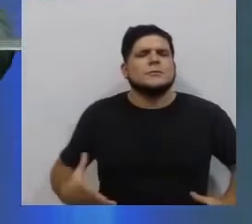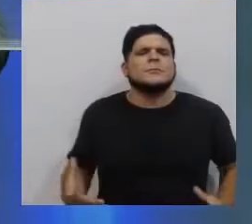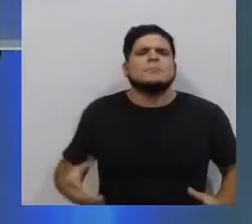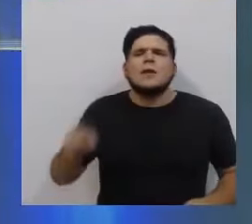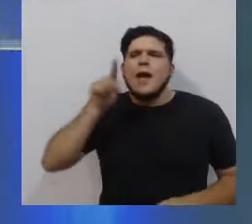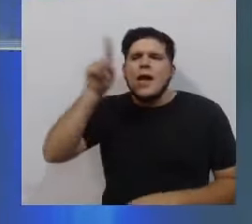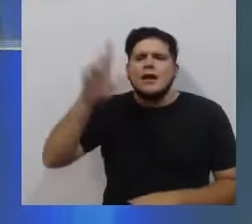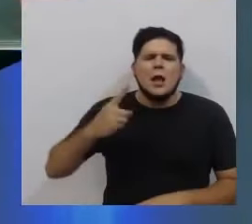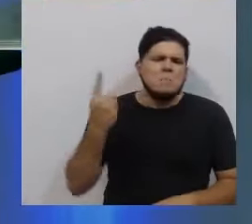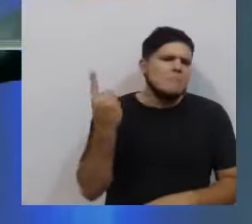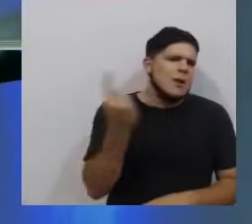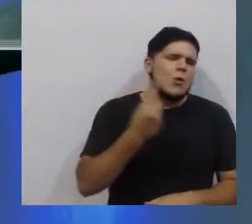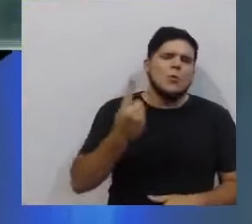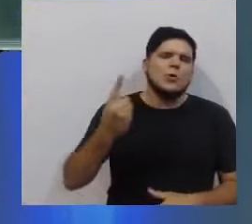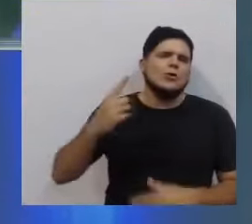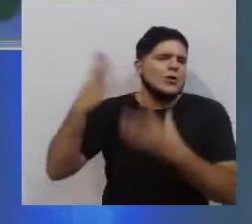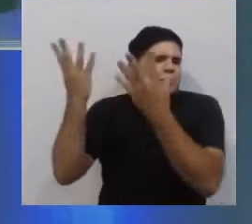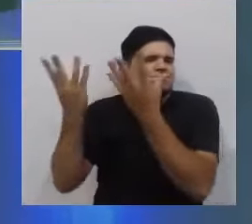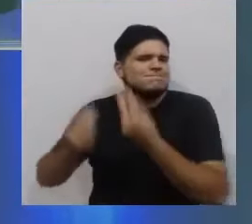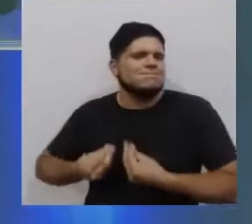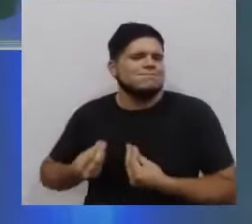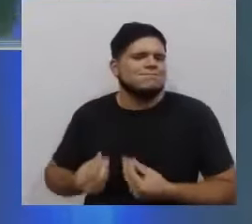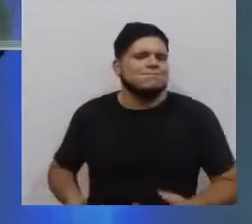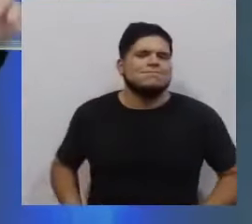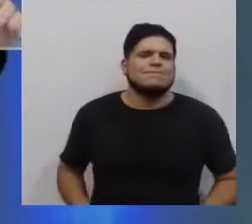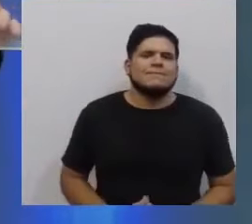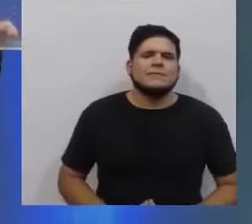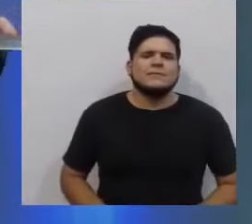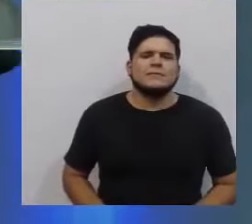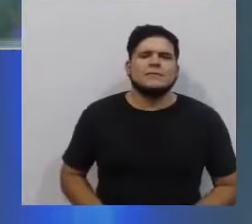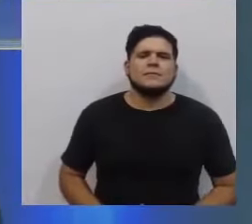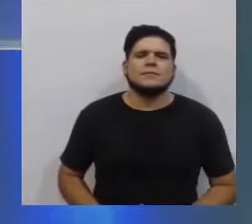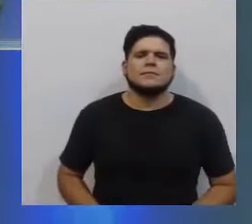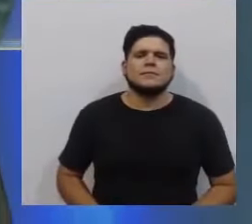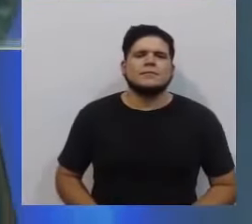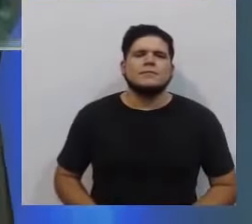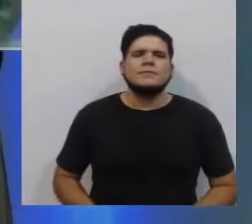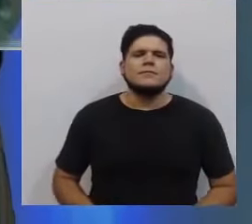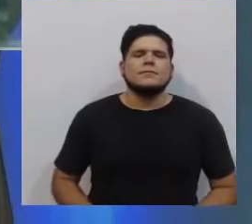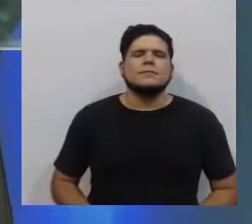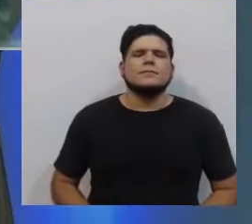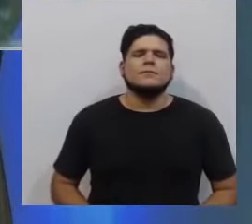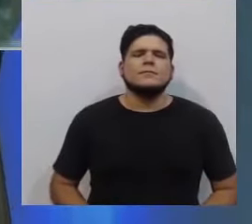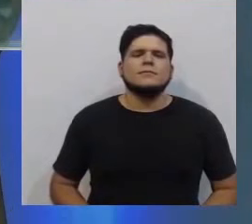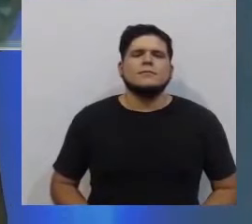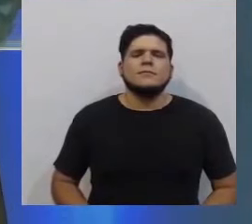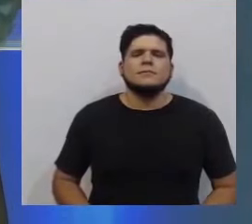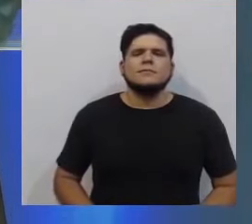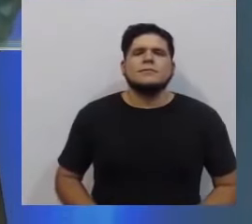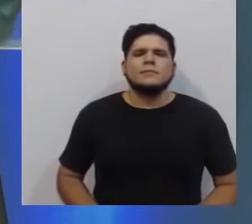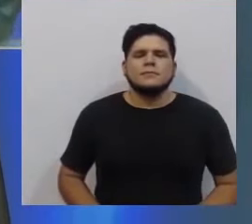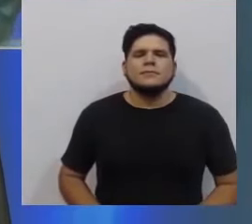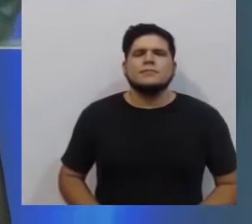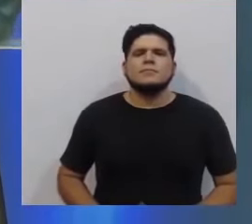y nosotros sus siervos nos levantaremos y vamos a edificar diga lo voy